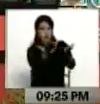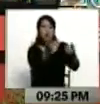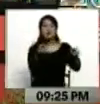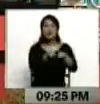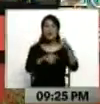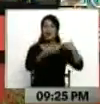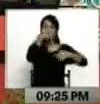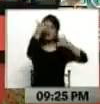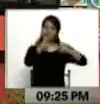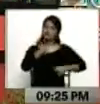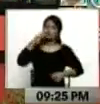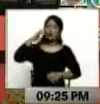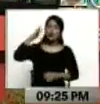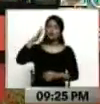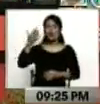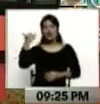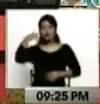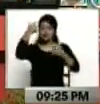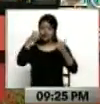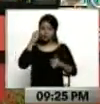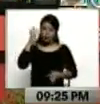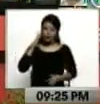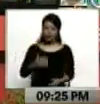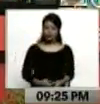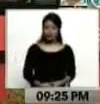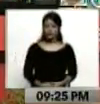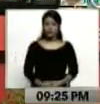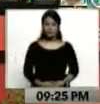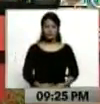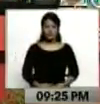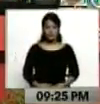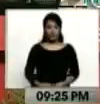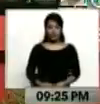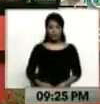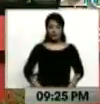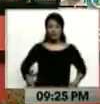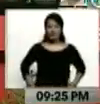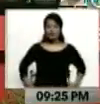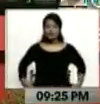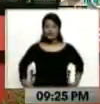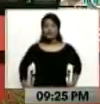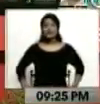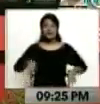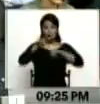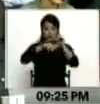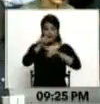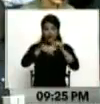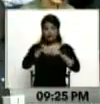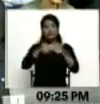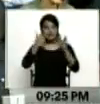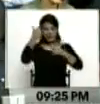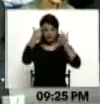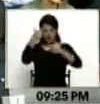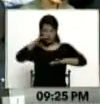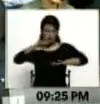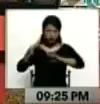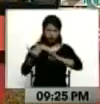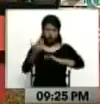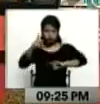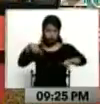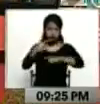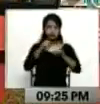Hugo Chávez como lo quería Chávez como lo quería comandante Chávez numeral contraataque